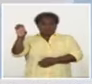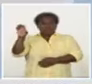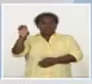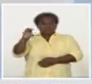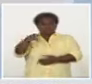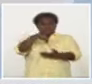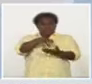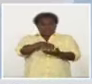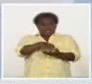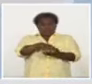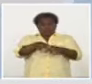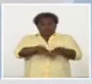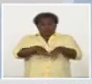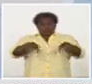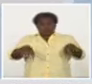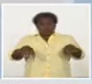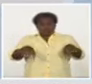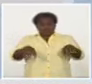aislamiento,